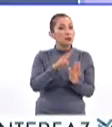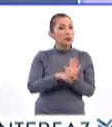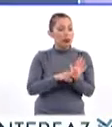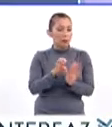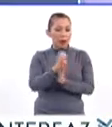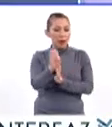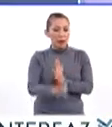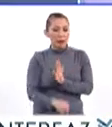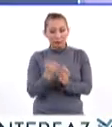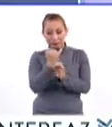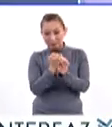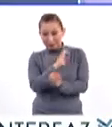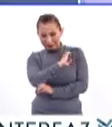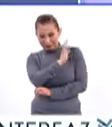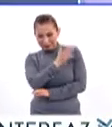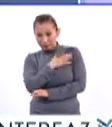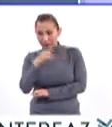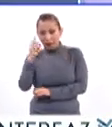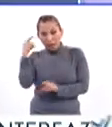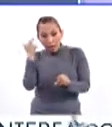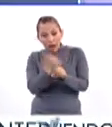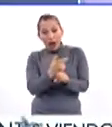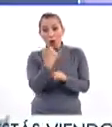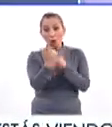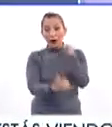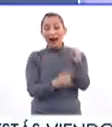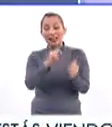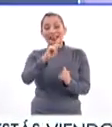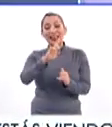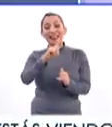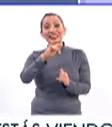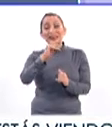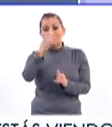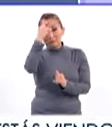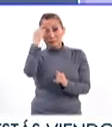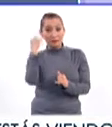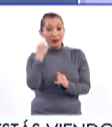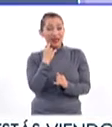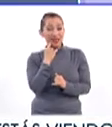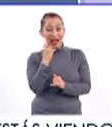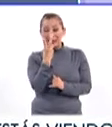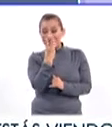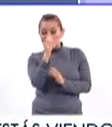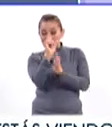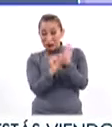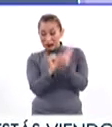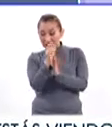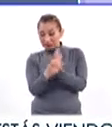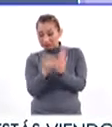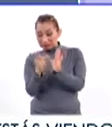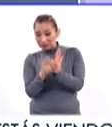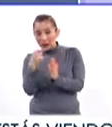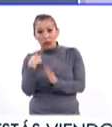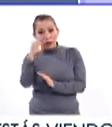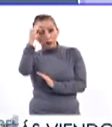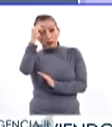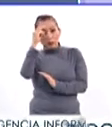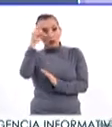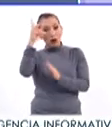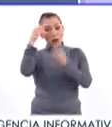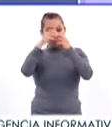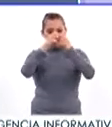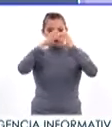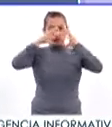Por ejemplo, estudios en España han encontrado que jugar Tetris 30 minutos al día durante 3 meses puede ayudar a aumentar el tamaño